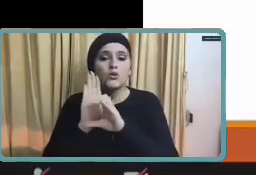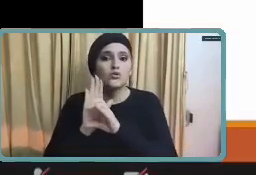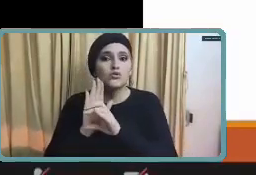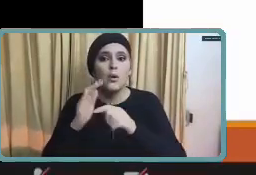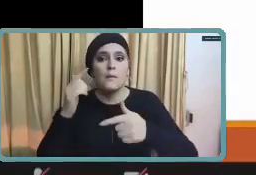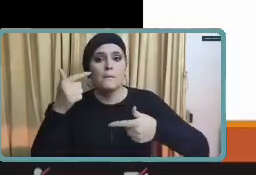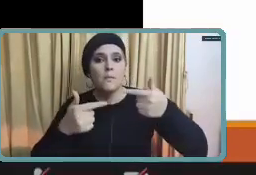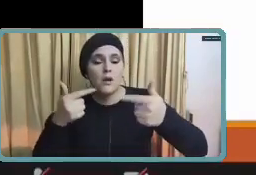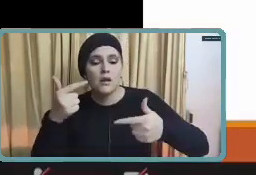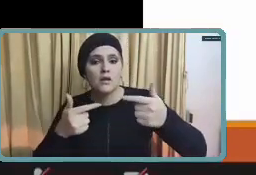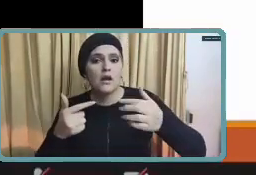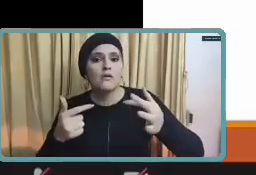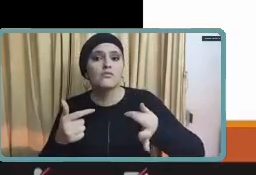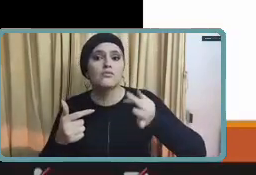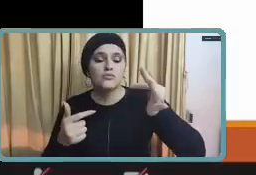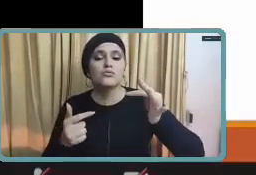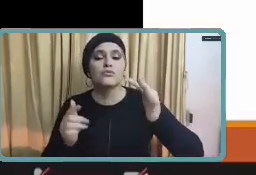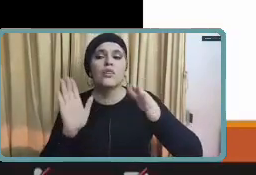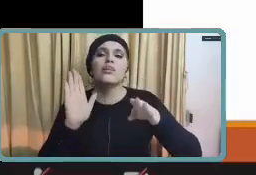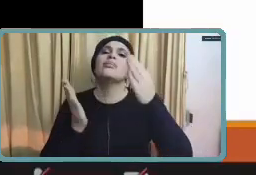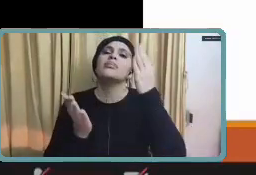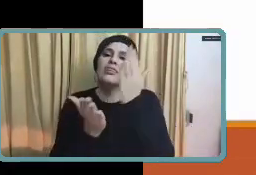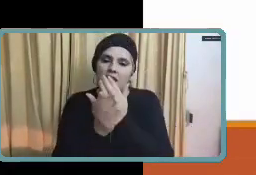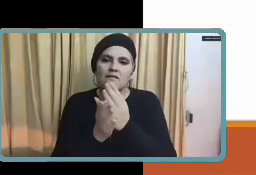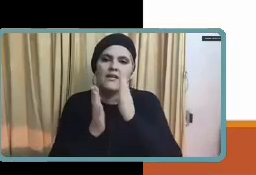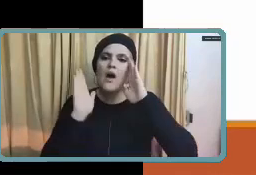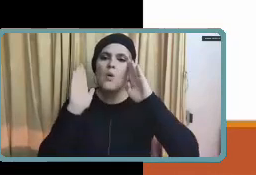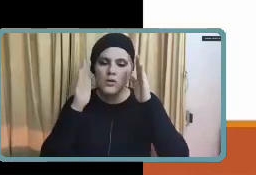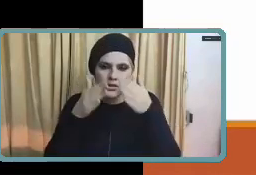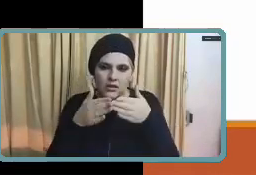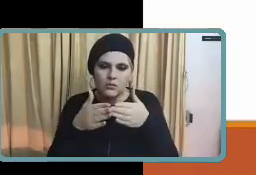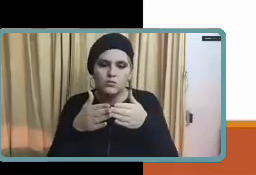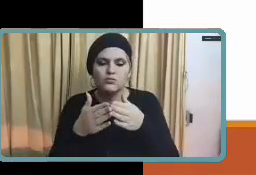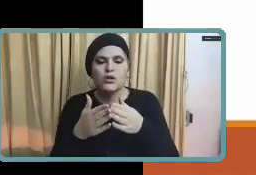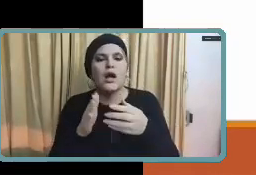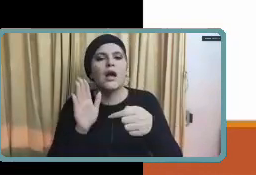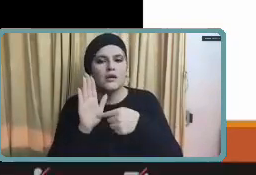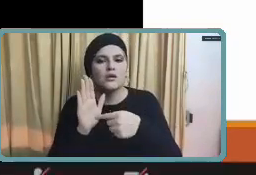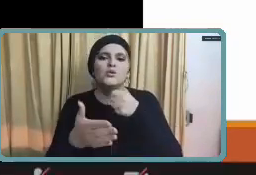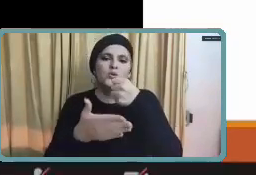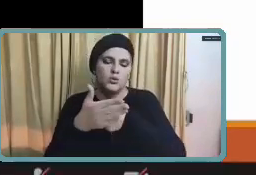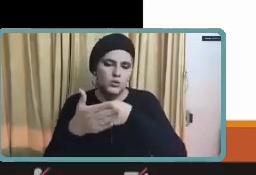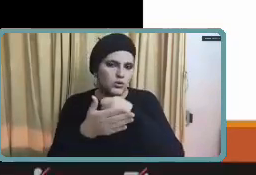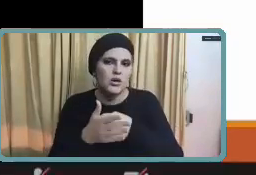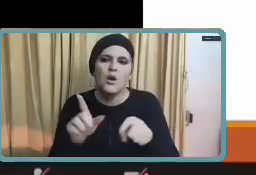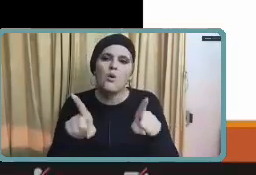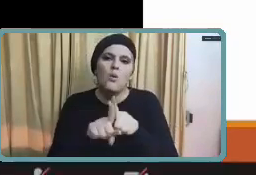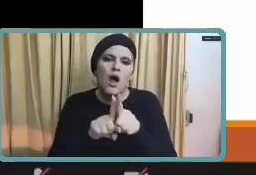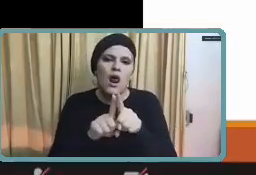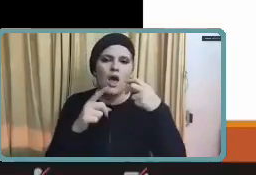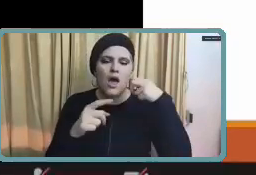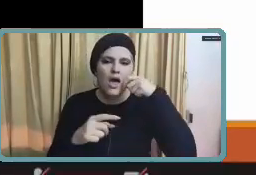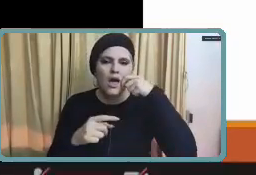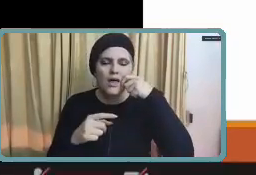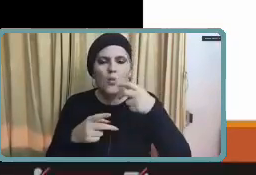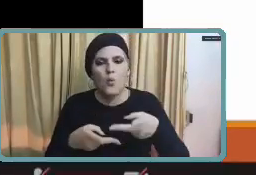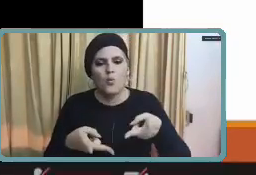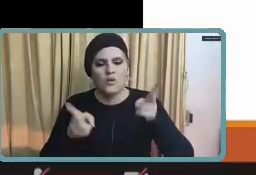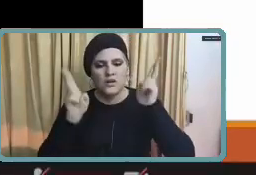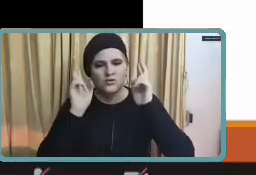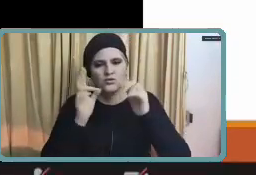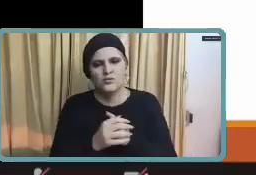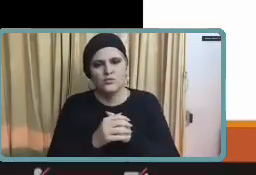mundo autista presente. Tenemos que luchar por eso también. Es un derecho. La Constitución debe